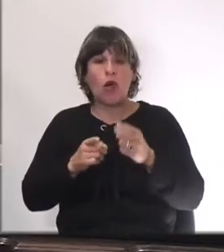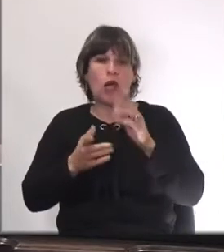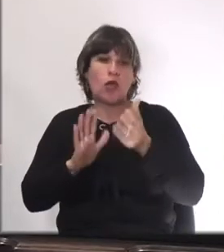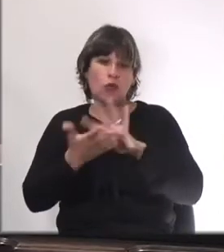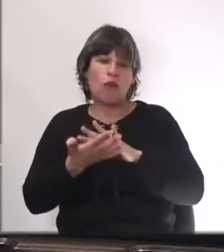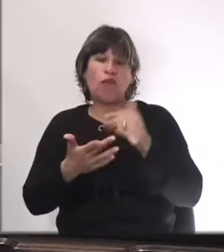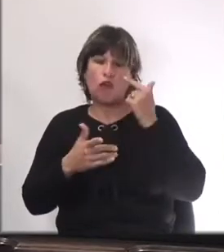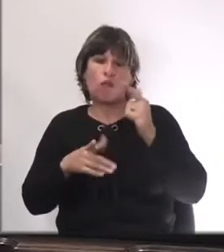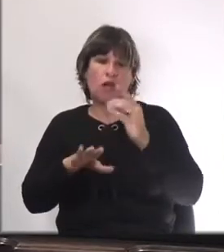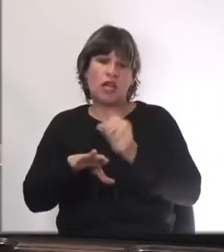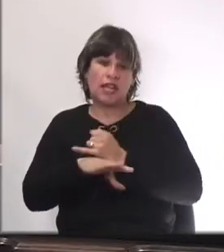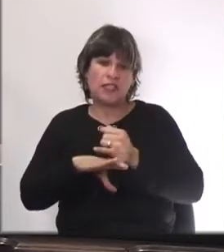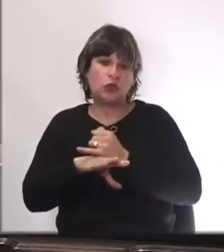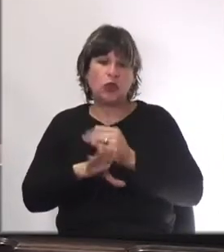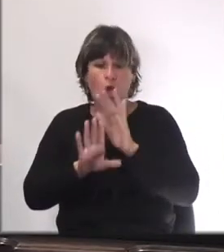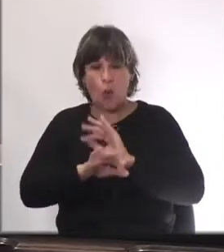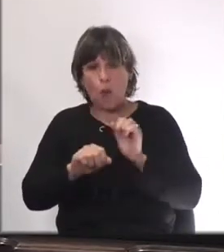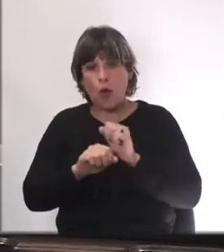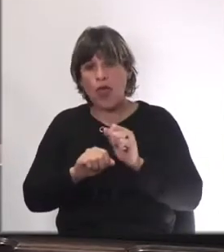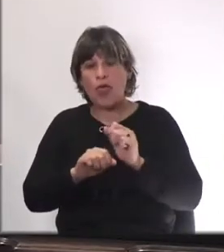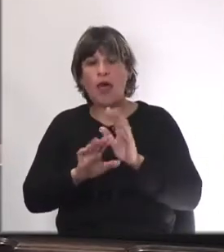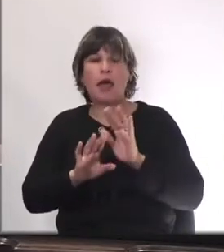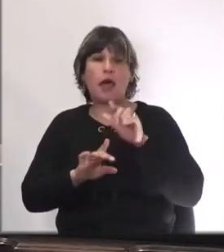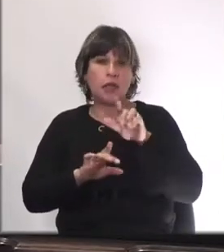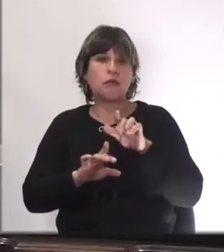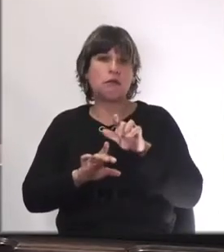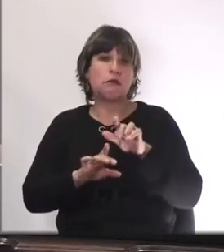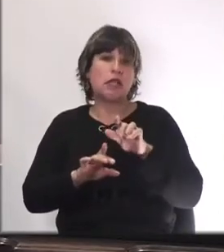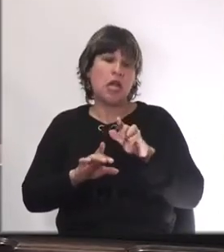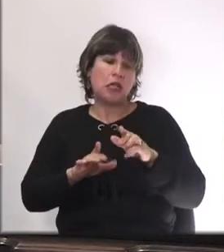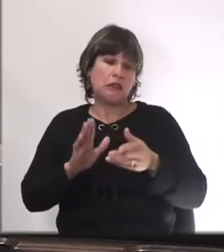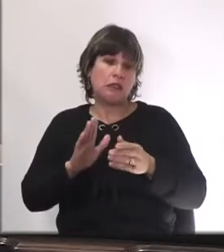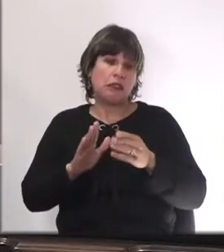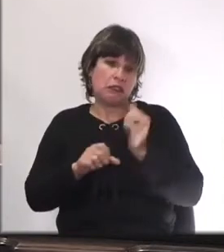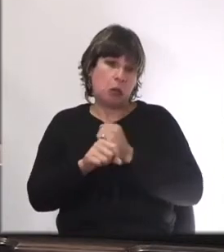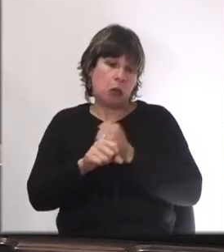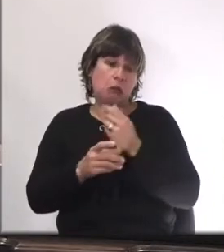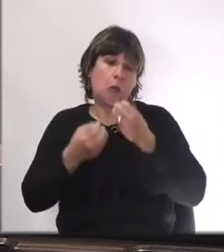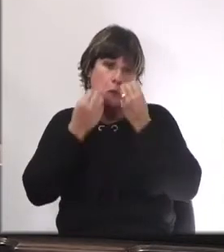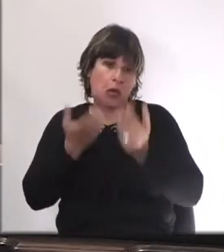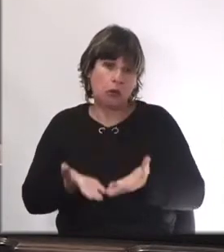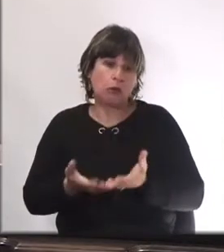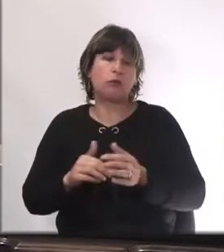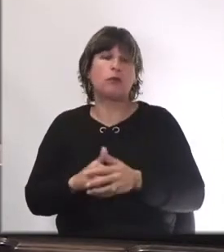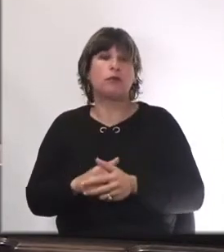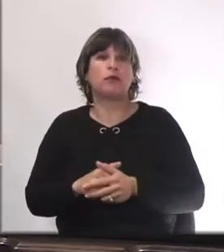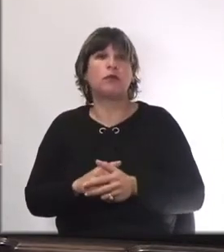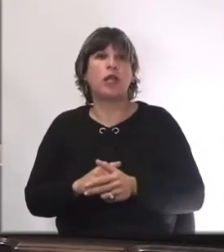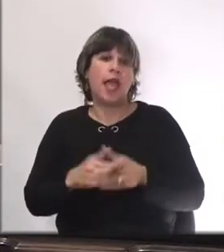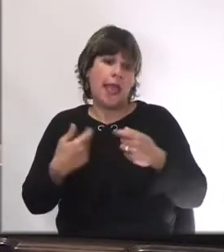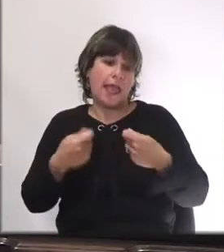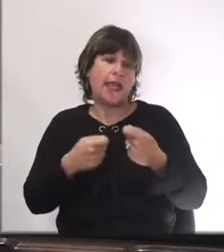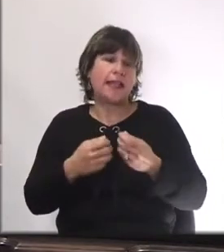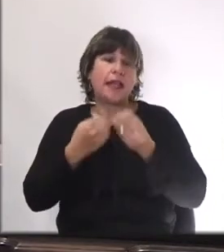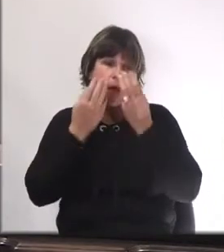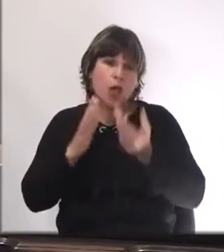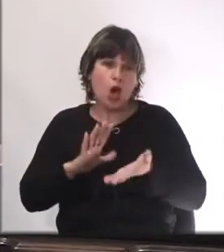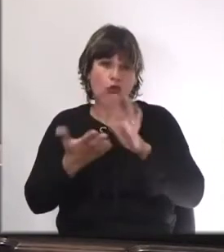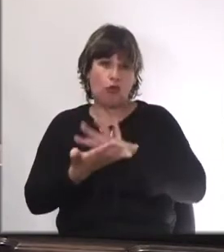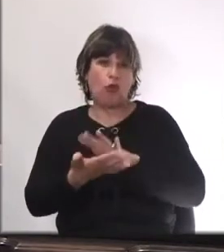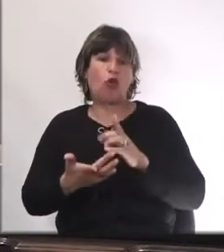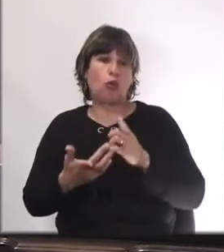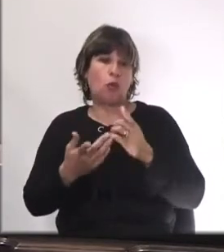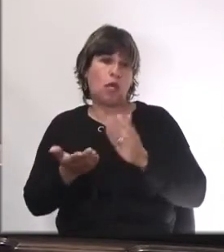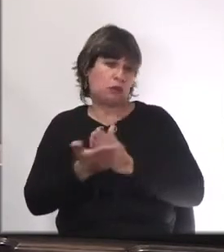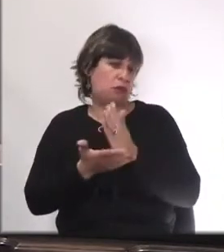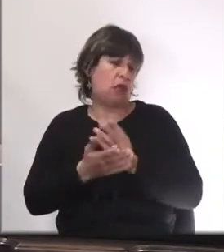instituciones o los organismos puedan ser más eficientes y gastar de mejor manera, siempre